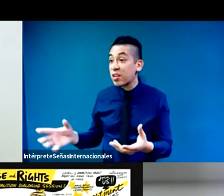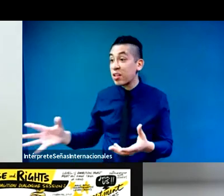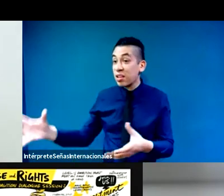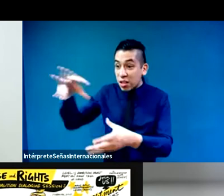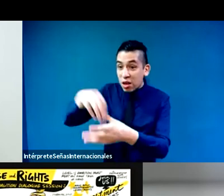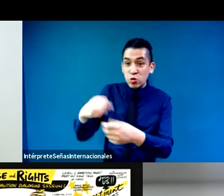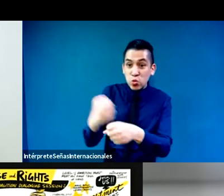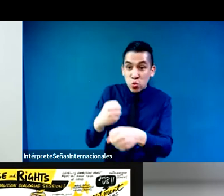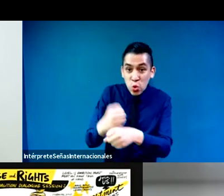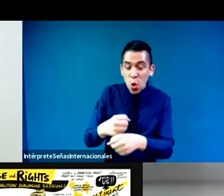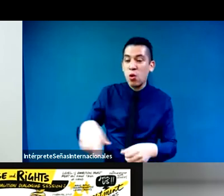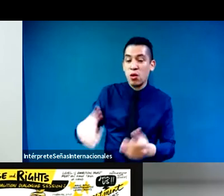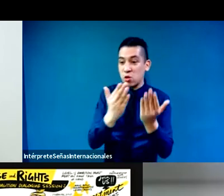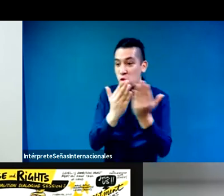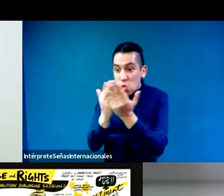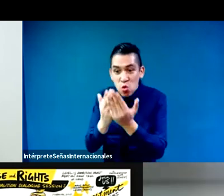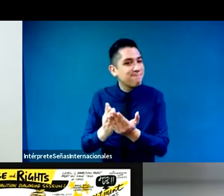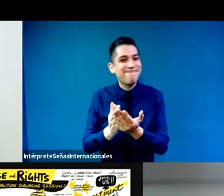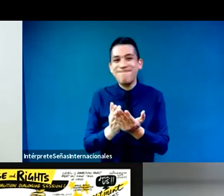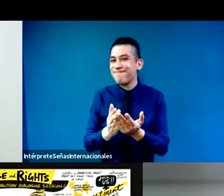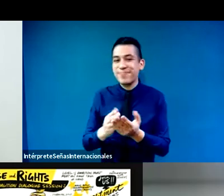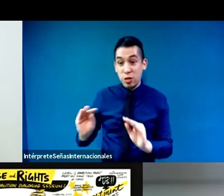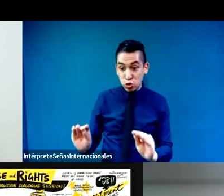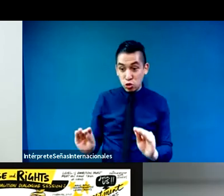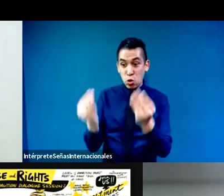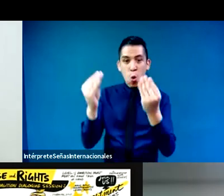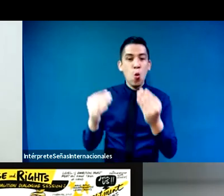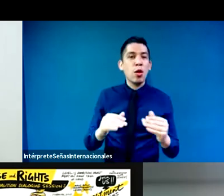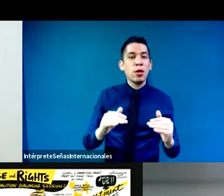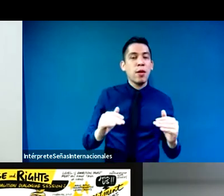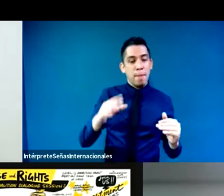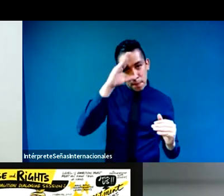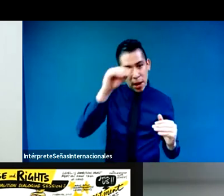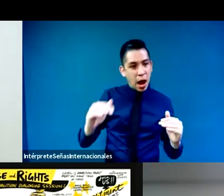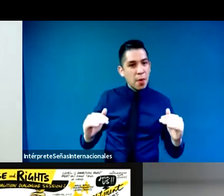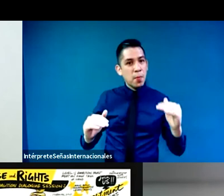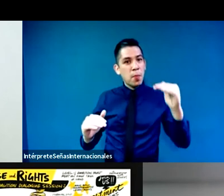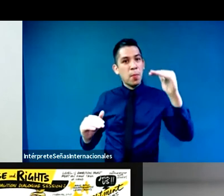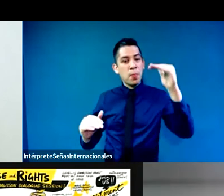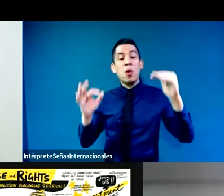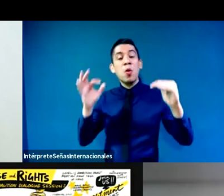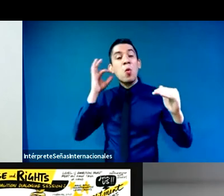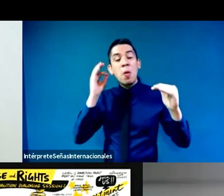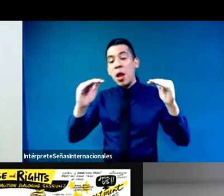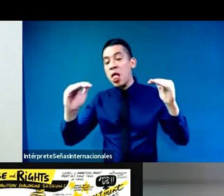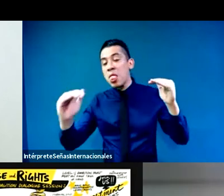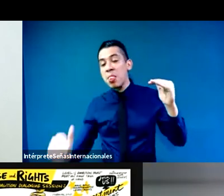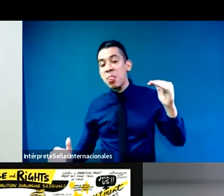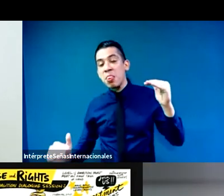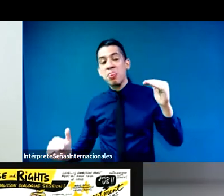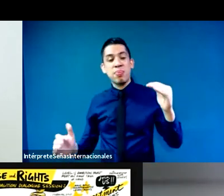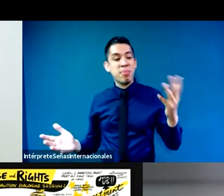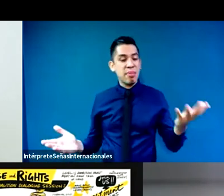escuela que los hombres jóvenes. Mientras que el 71% de la población mundial carece de acceso a